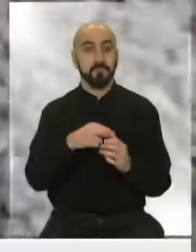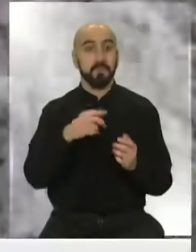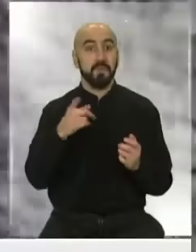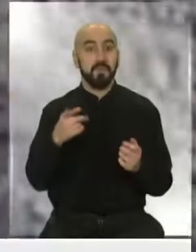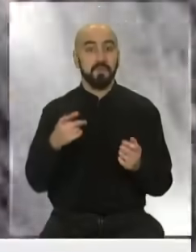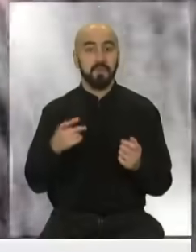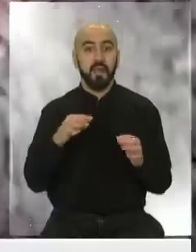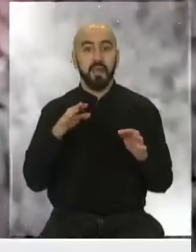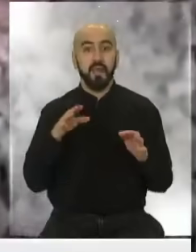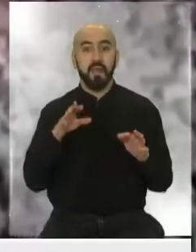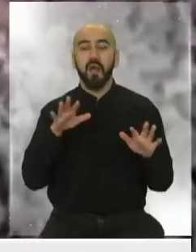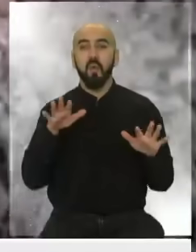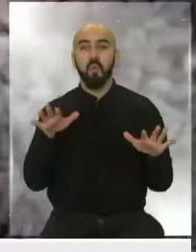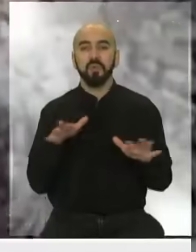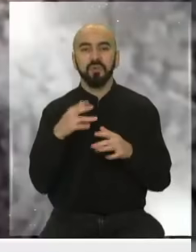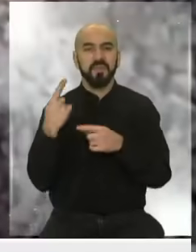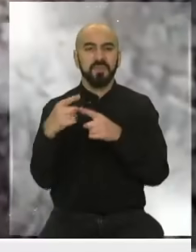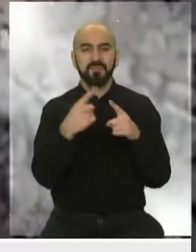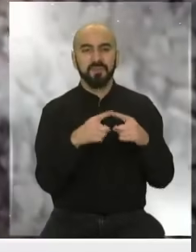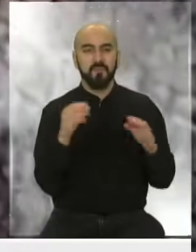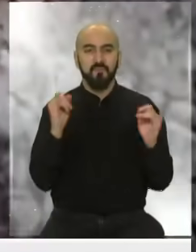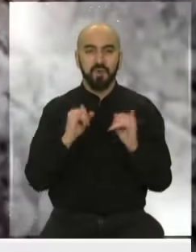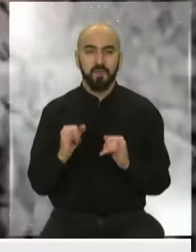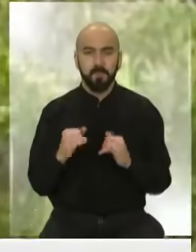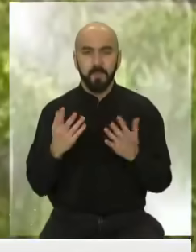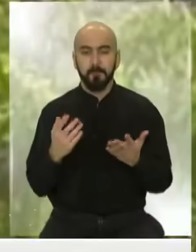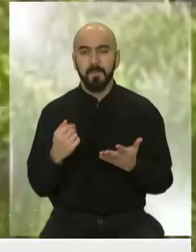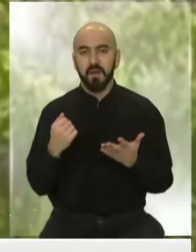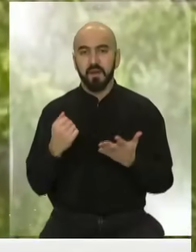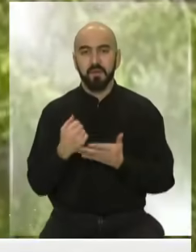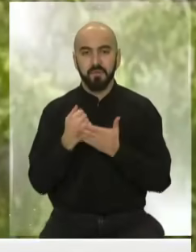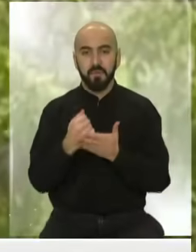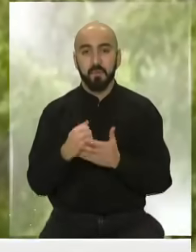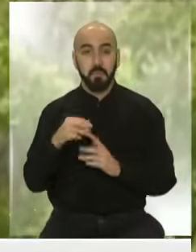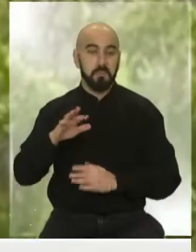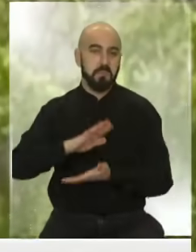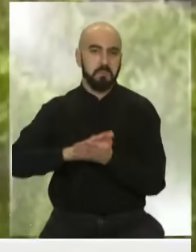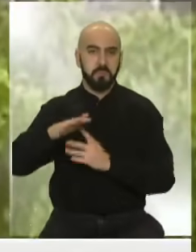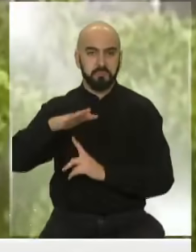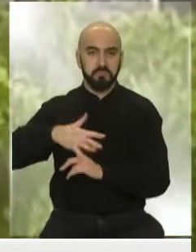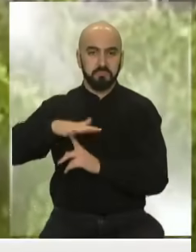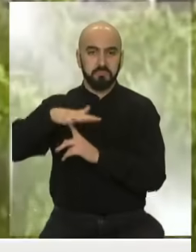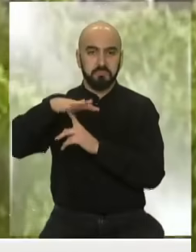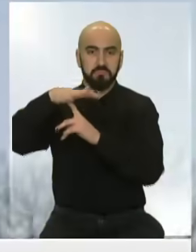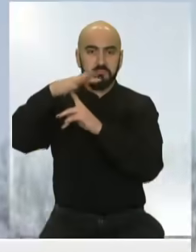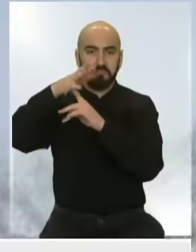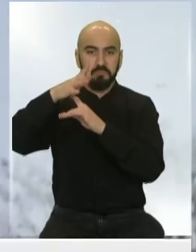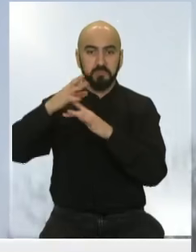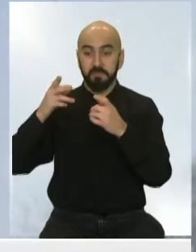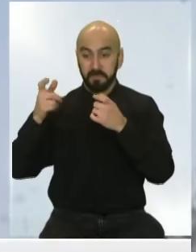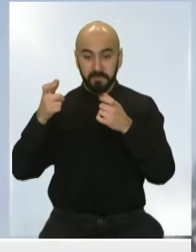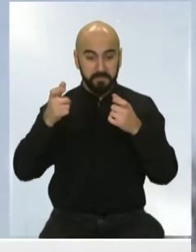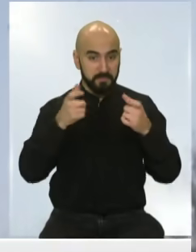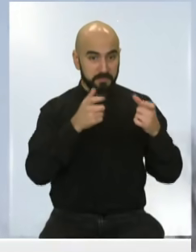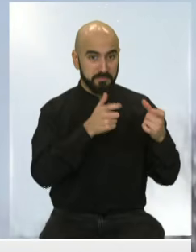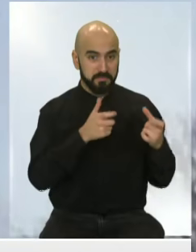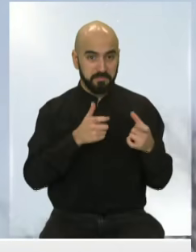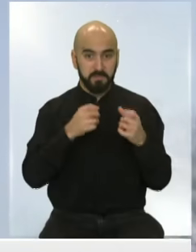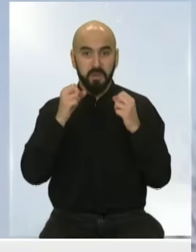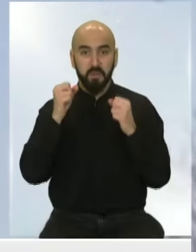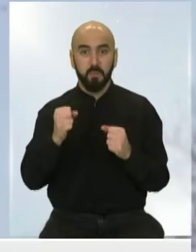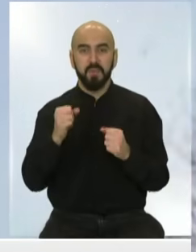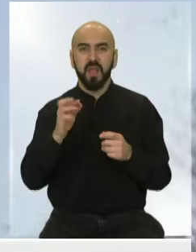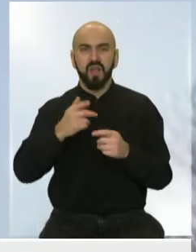usando diversos métodos para poder frenar el avance, como drones y tractores con los que persiguen a estos insectos para poder